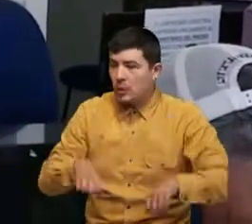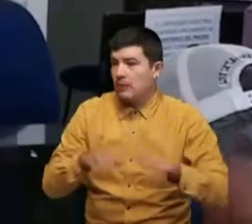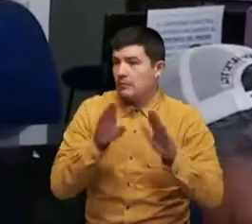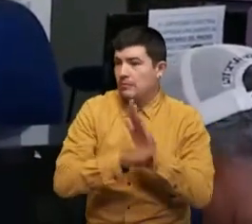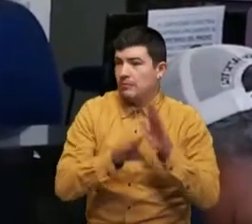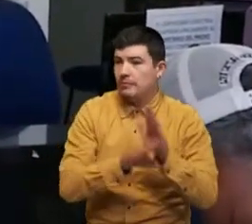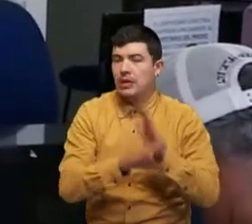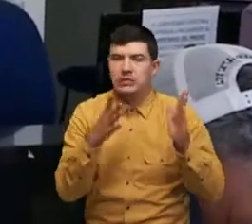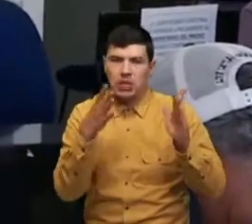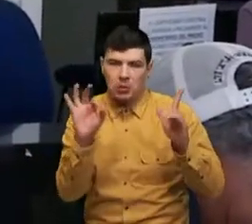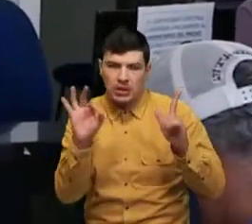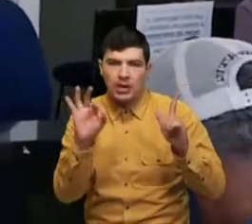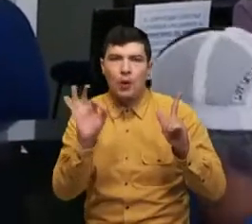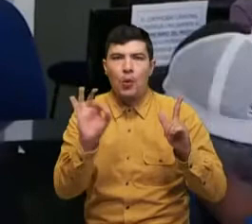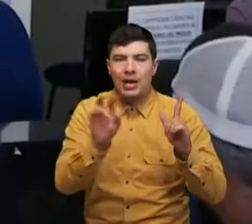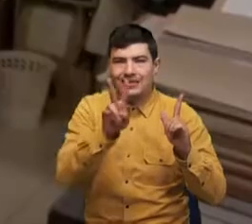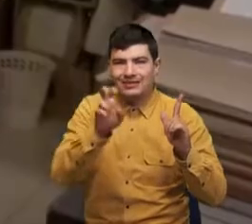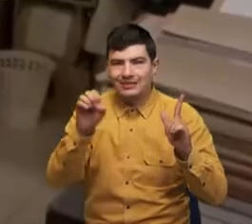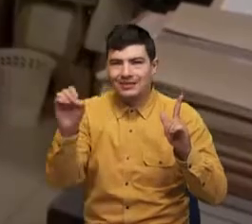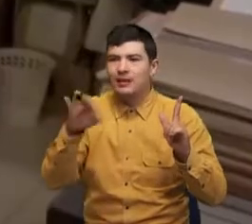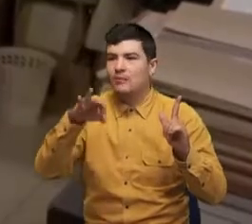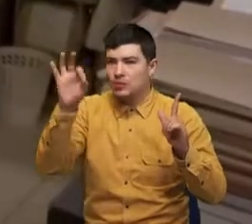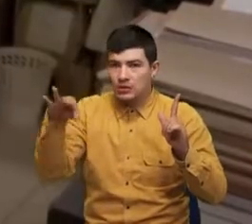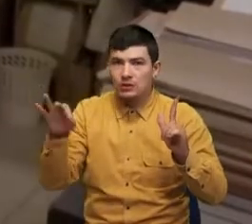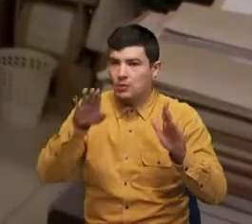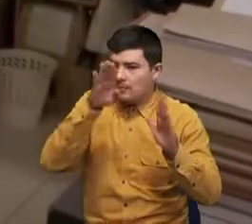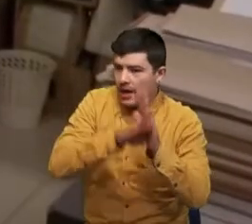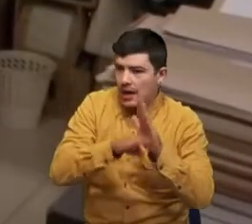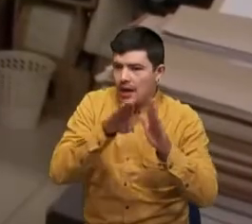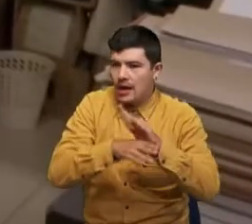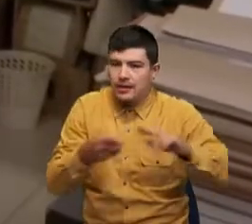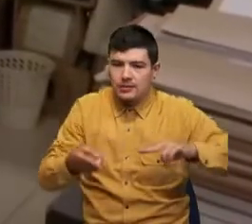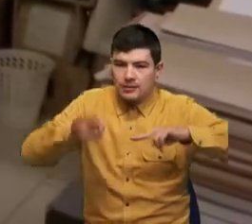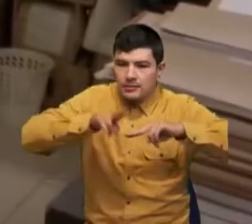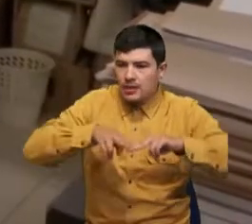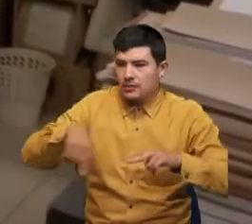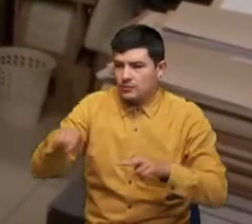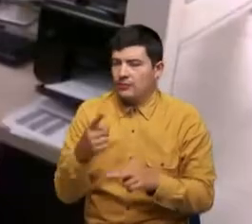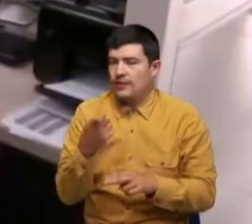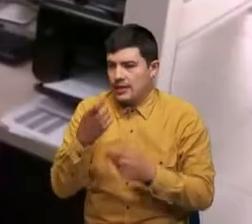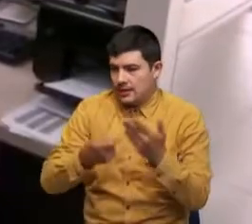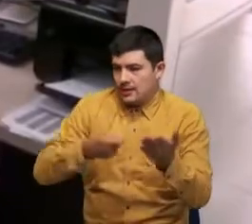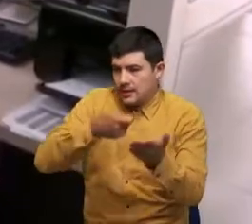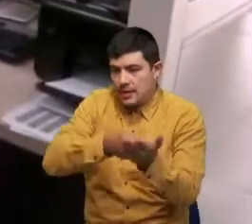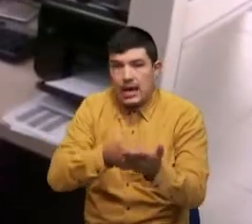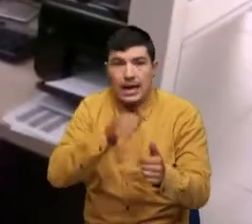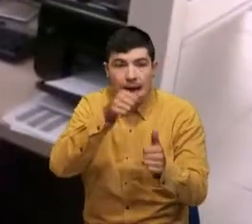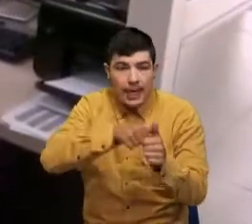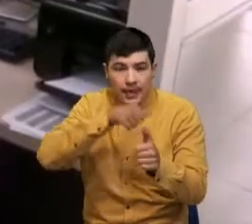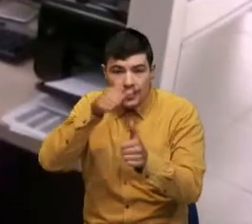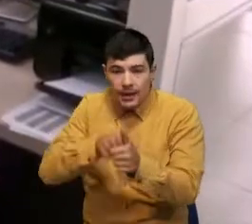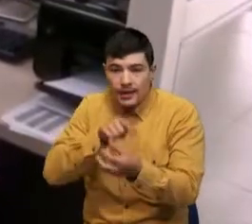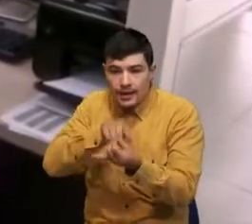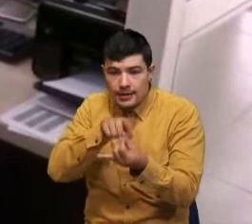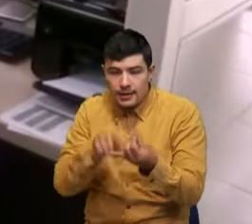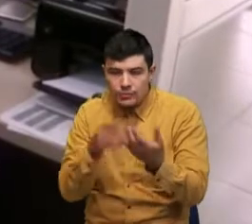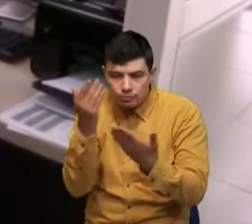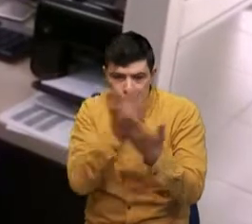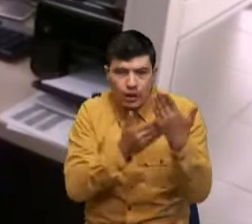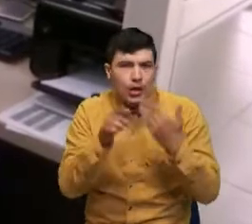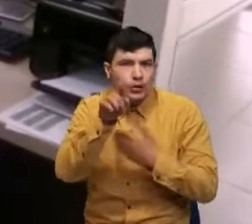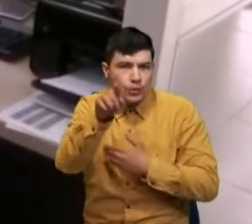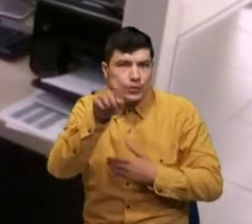el 50 y el 70 por ciento en sanciones e intereses moratorios cada caso tendrá un estudio particular solo debe